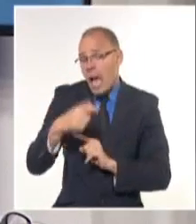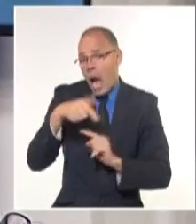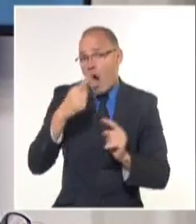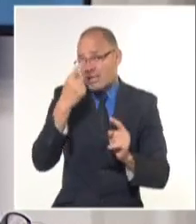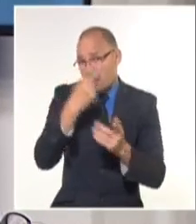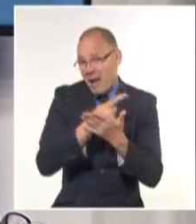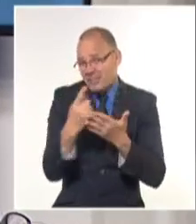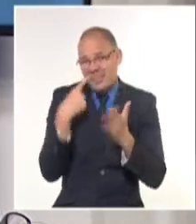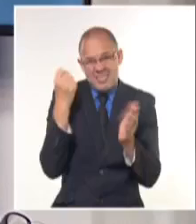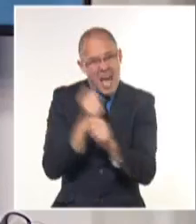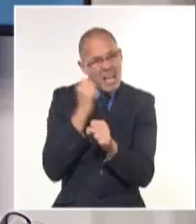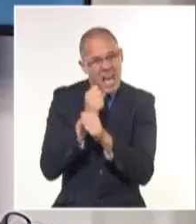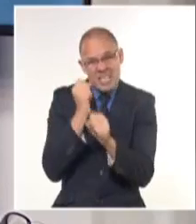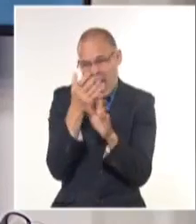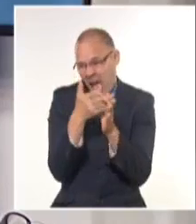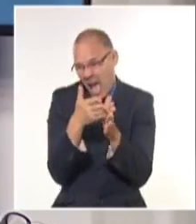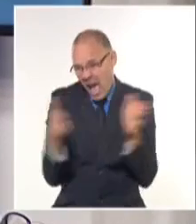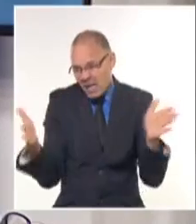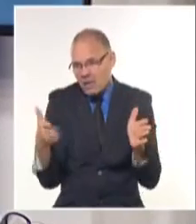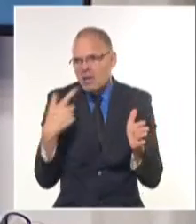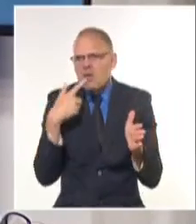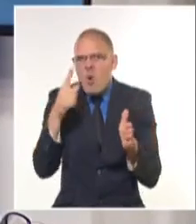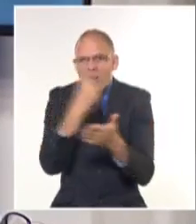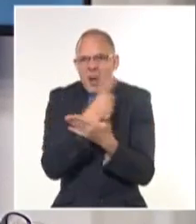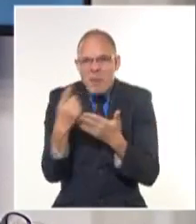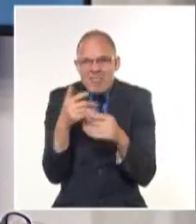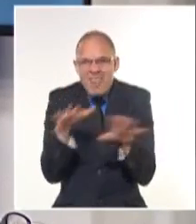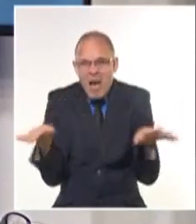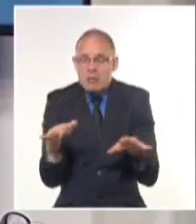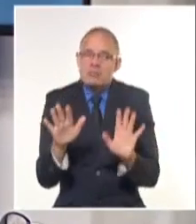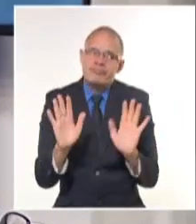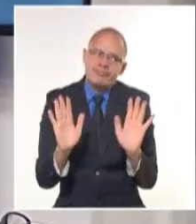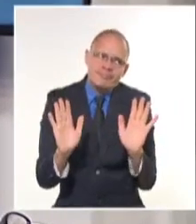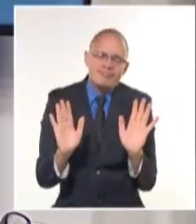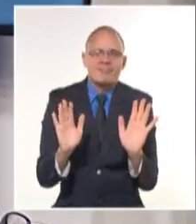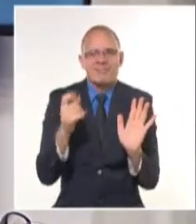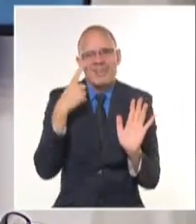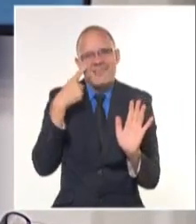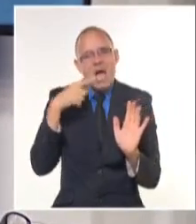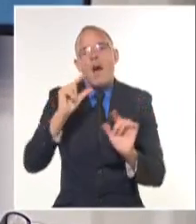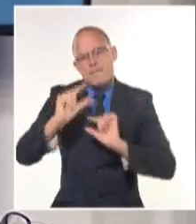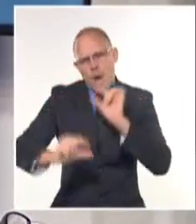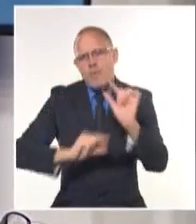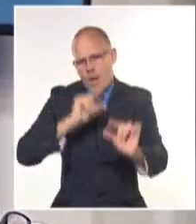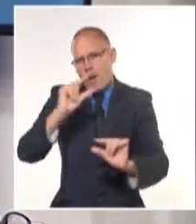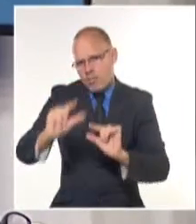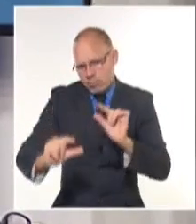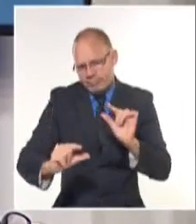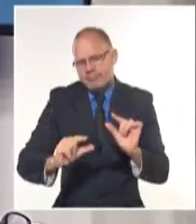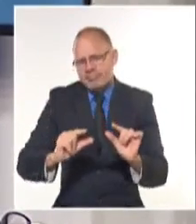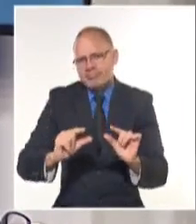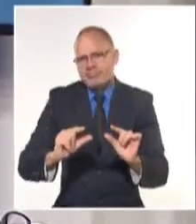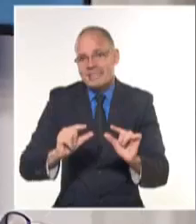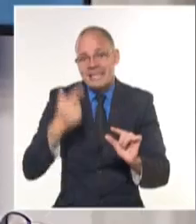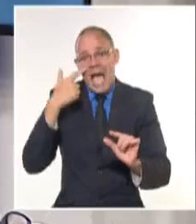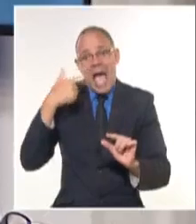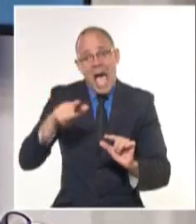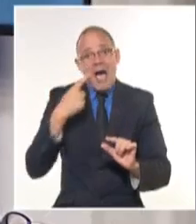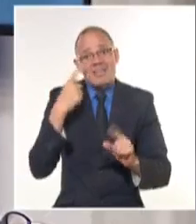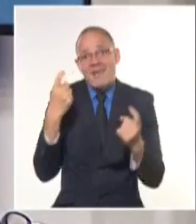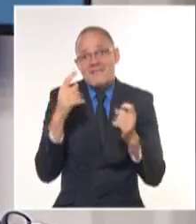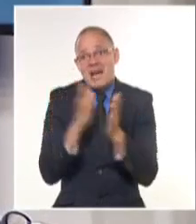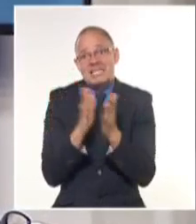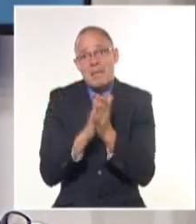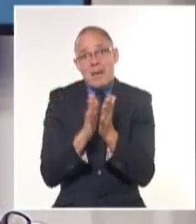puede decir, ¿van a hacer tanto en tan poco tiempo? Buena pregunta, porque estos ejercicios yo creo que más que adelantar, lo que tienen es